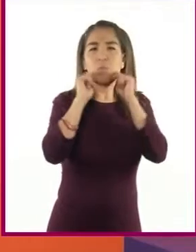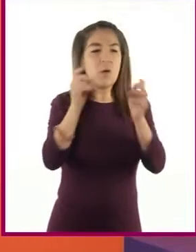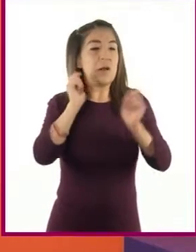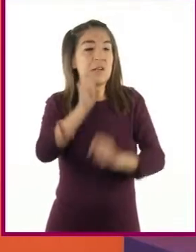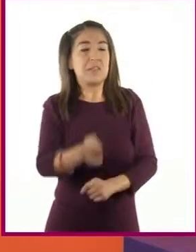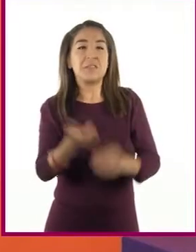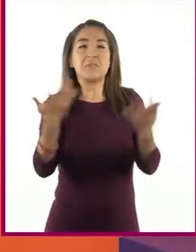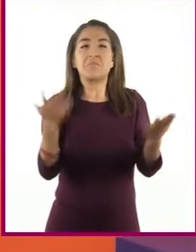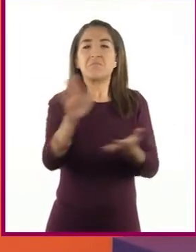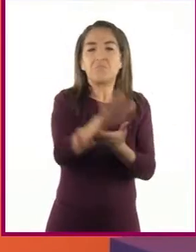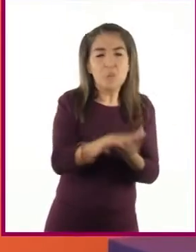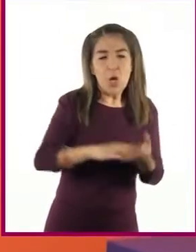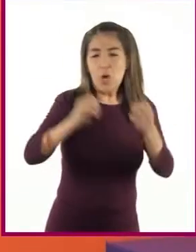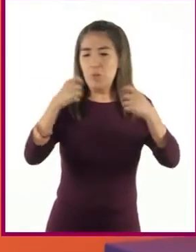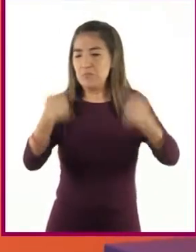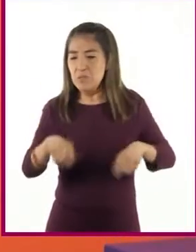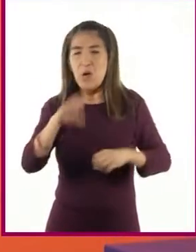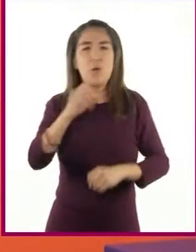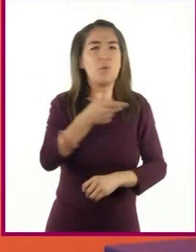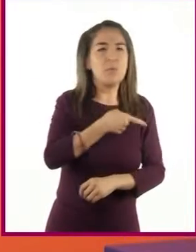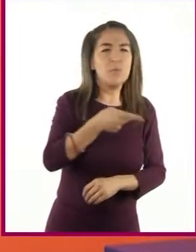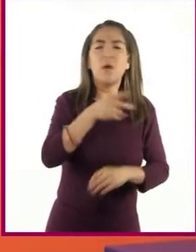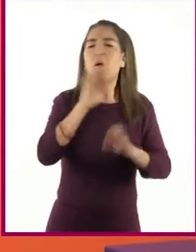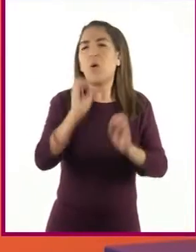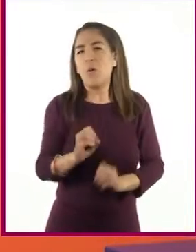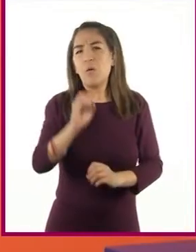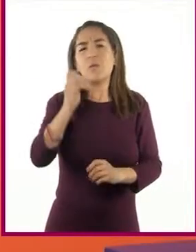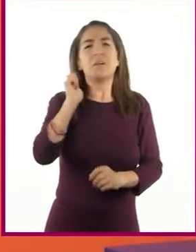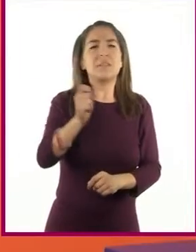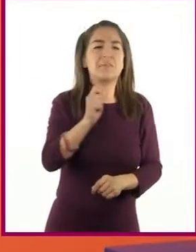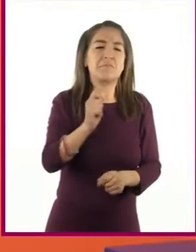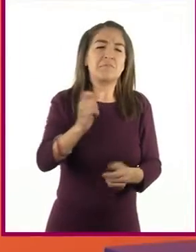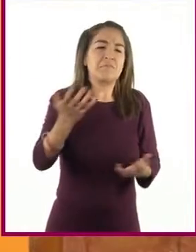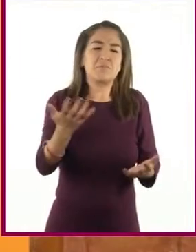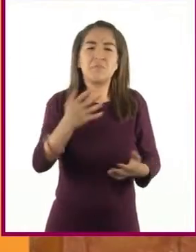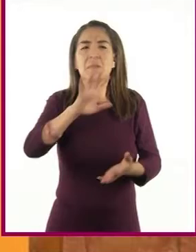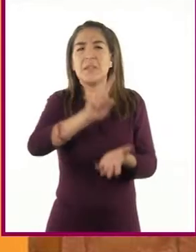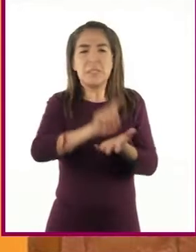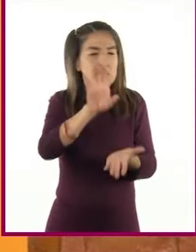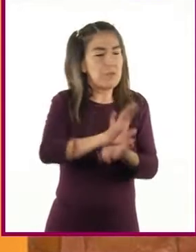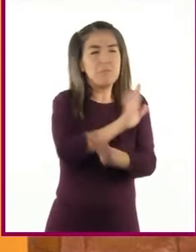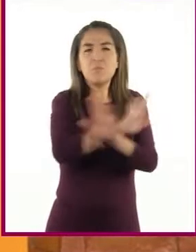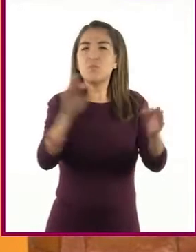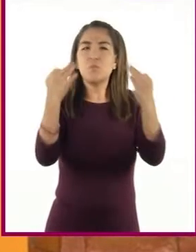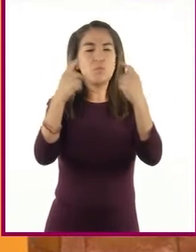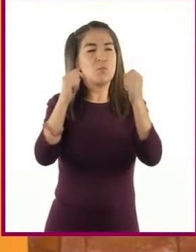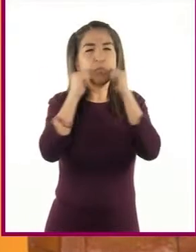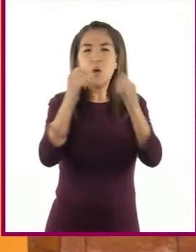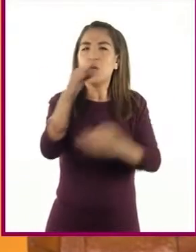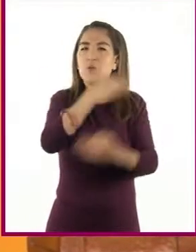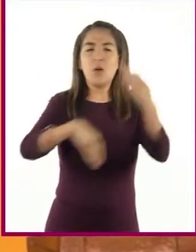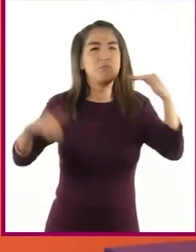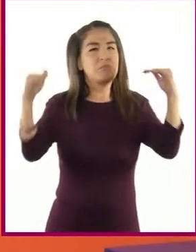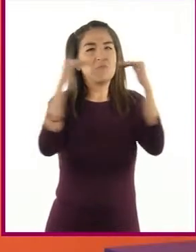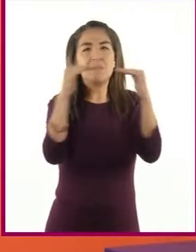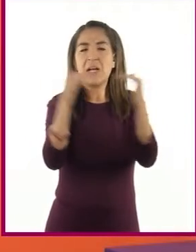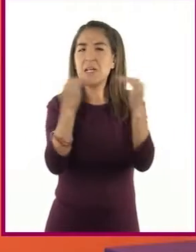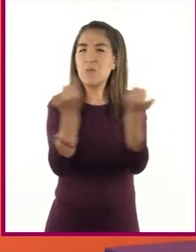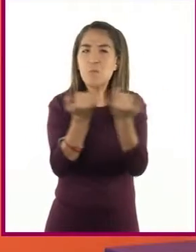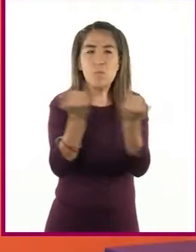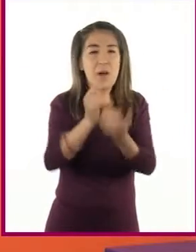condiciones. La justicia pone a cada individuo en el lugar que se merece, sin